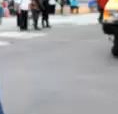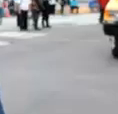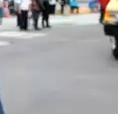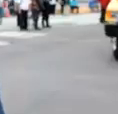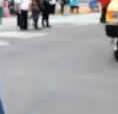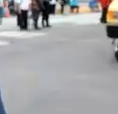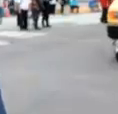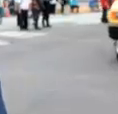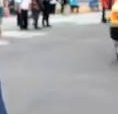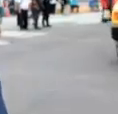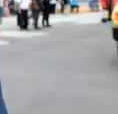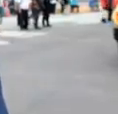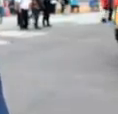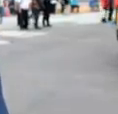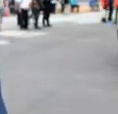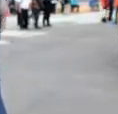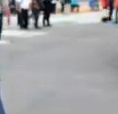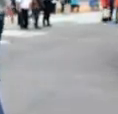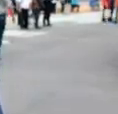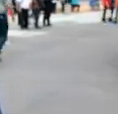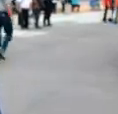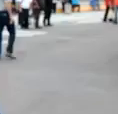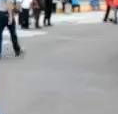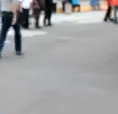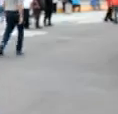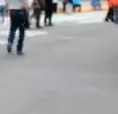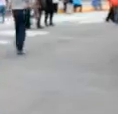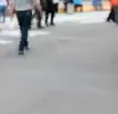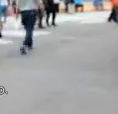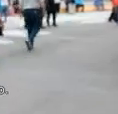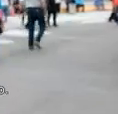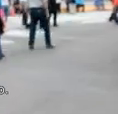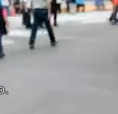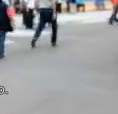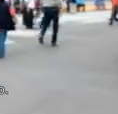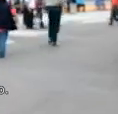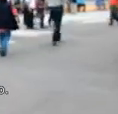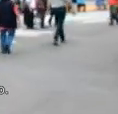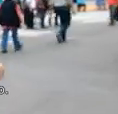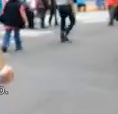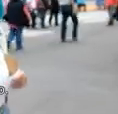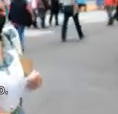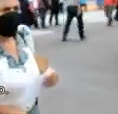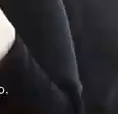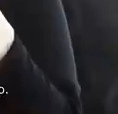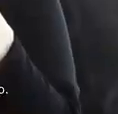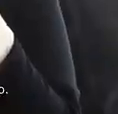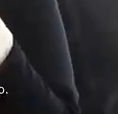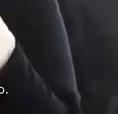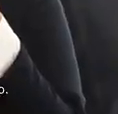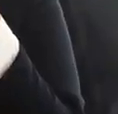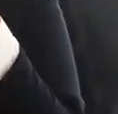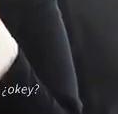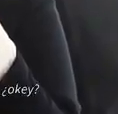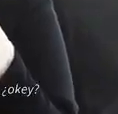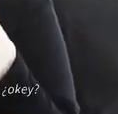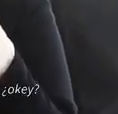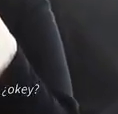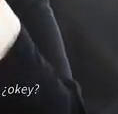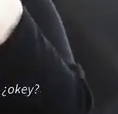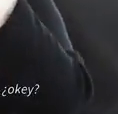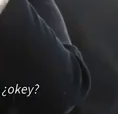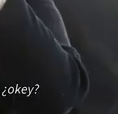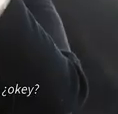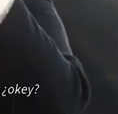Que se vengan, que es peor no vacunarse que, claro, que a darnos la dosis, por supuesto. No